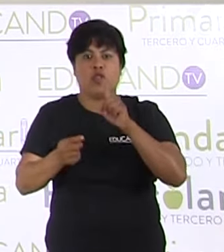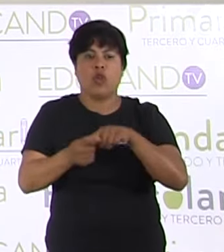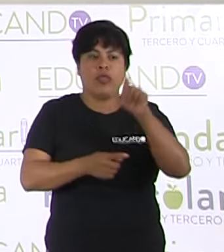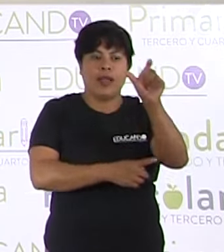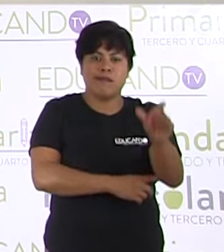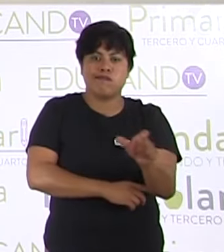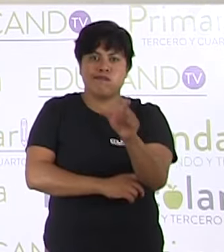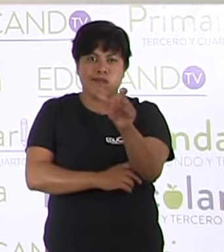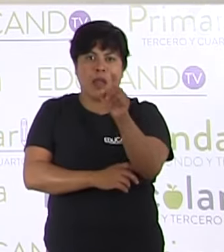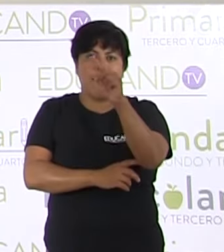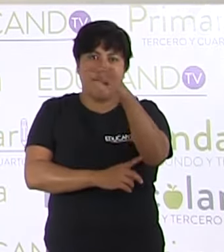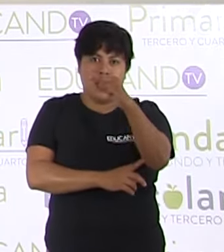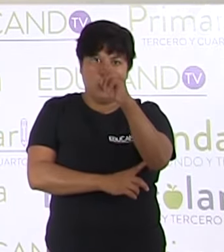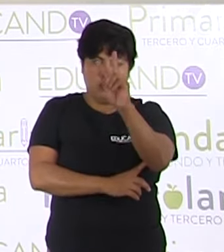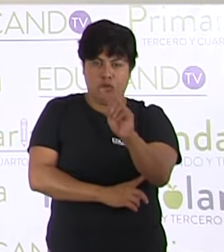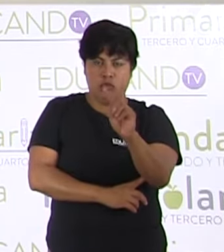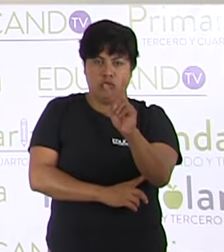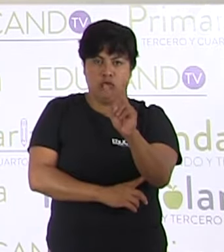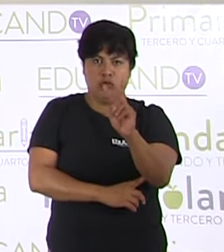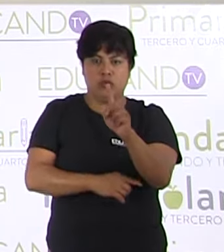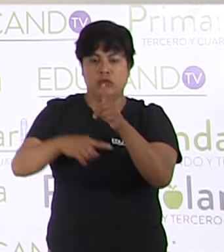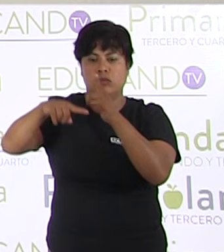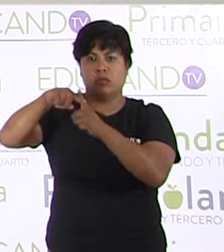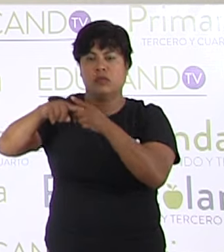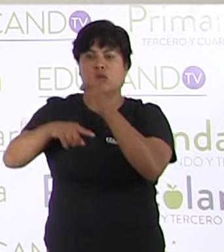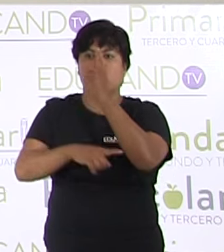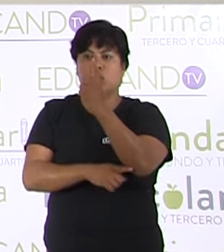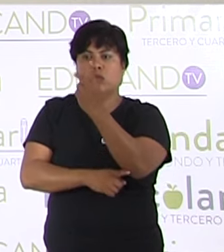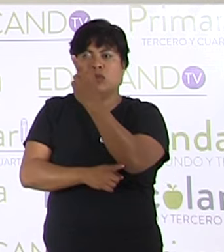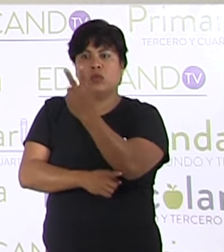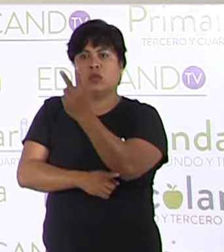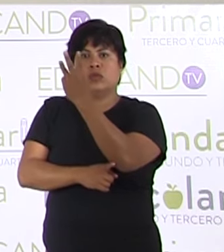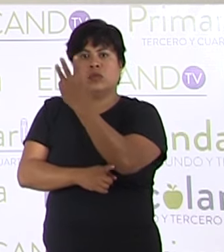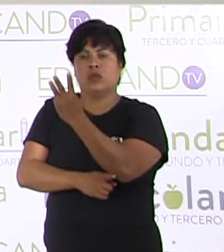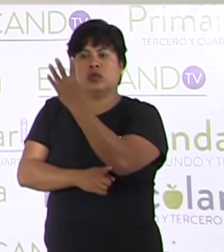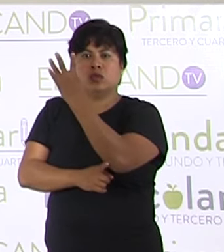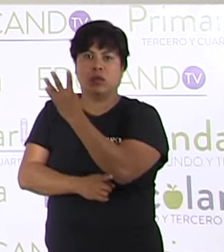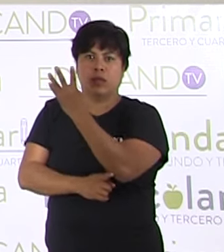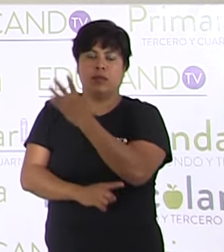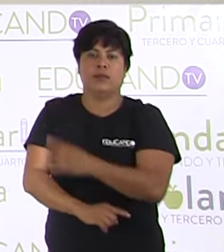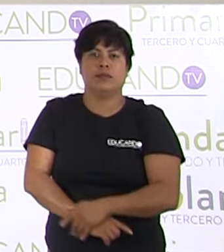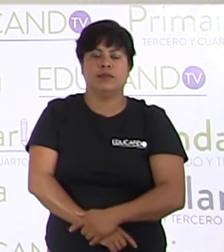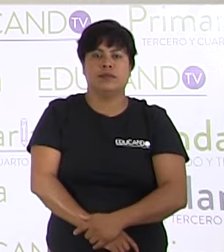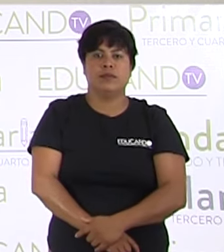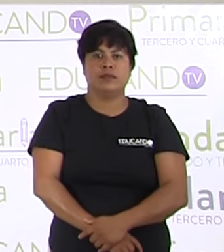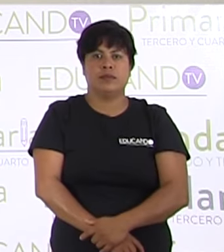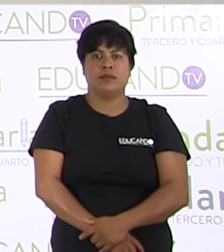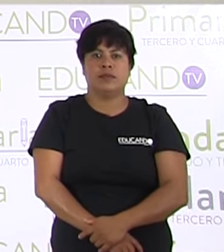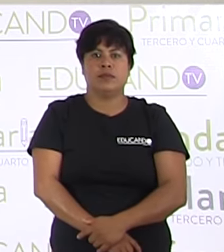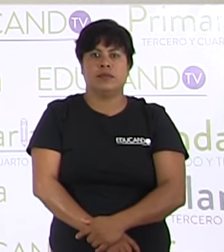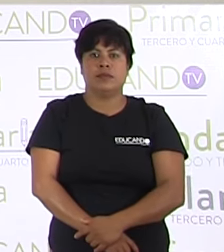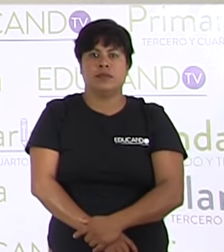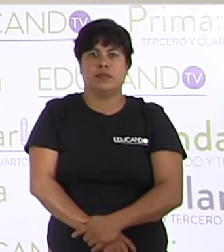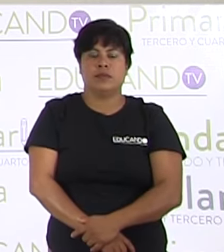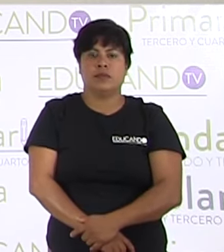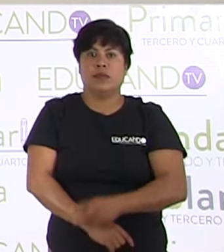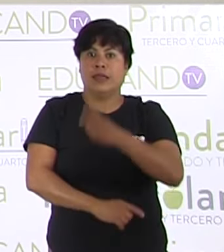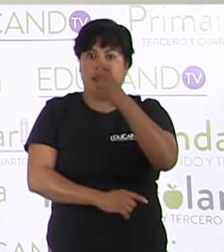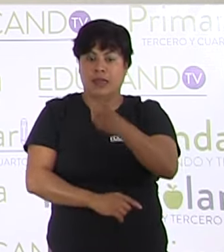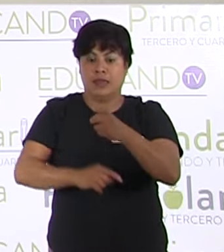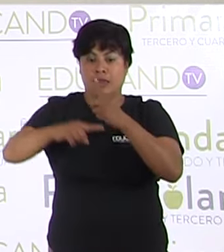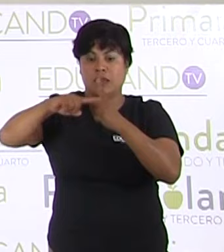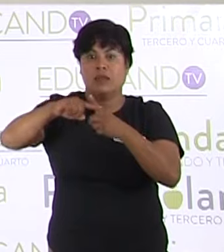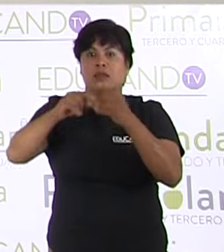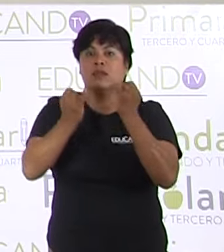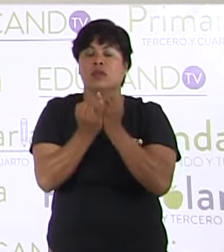-2 + 1 2 3 y 4 esta esta suma va a ser